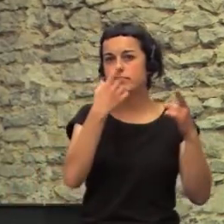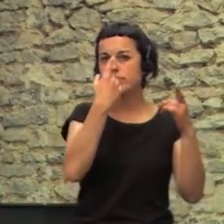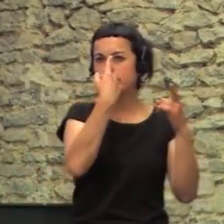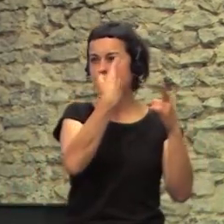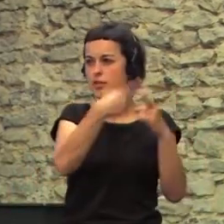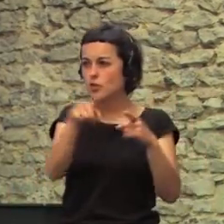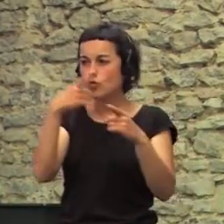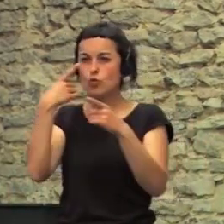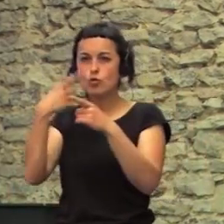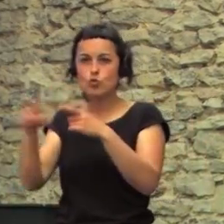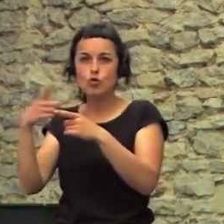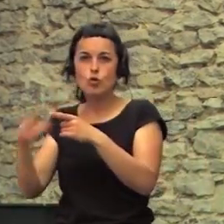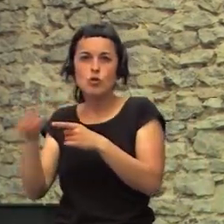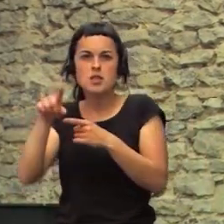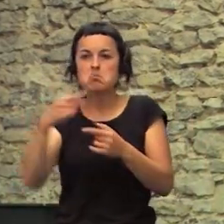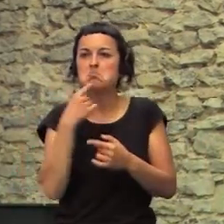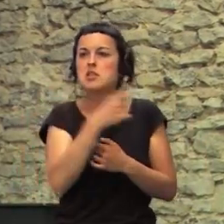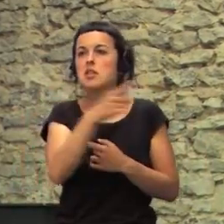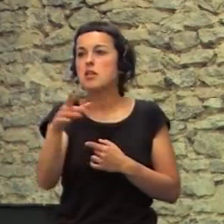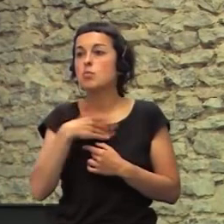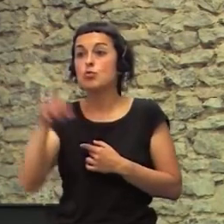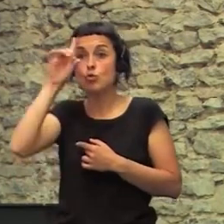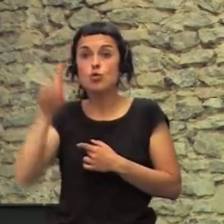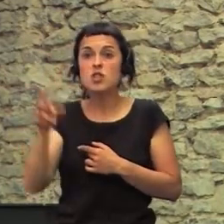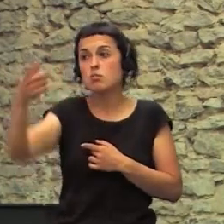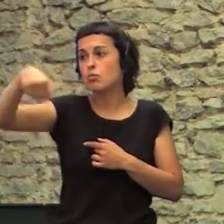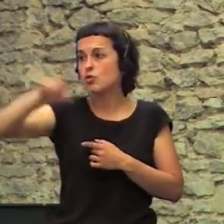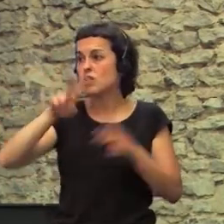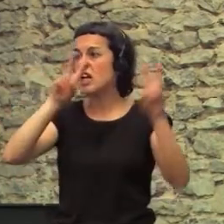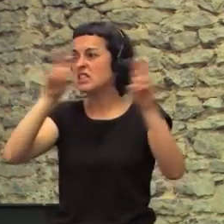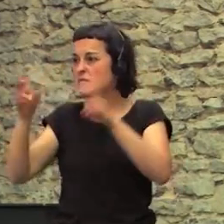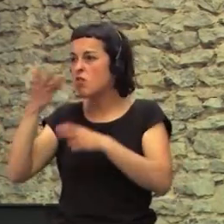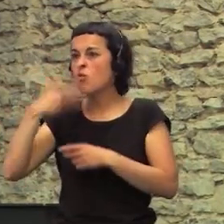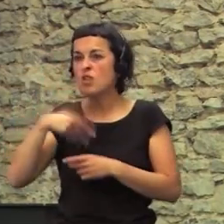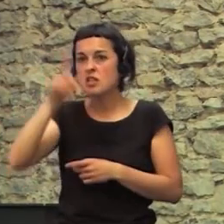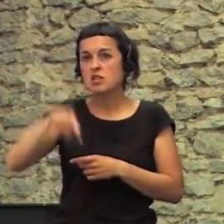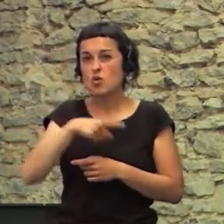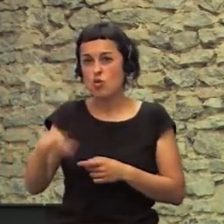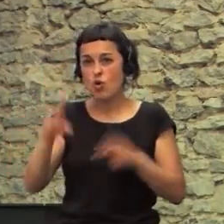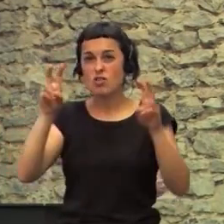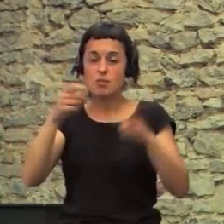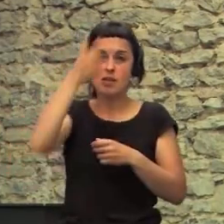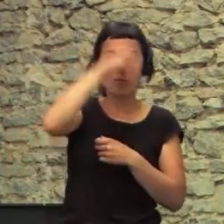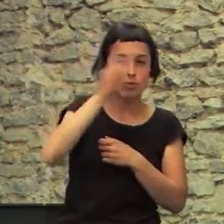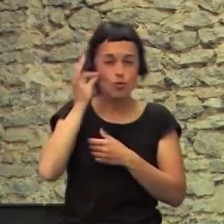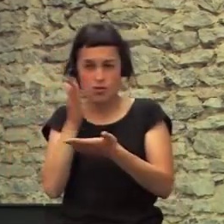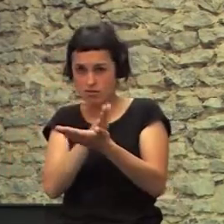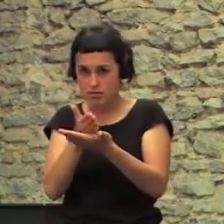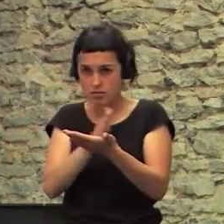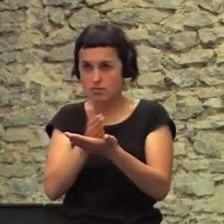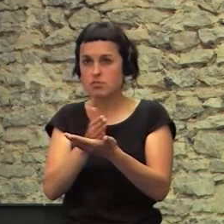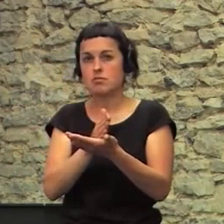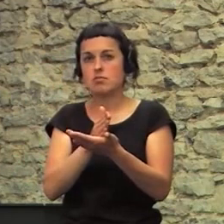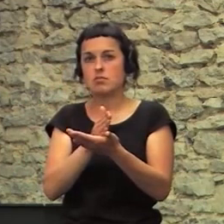se podrían decir, no sé, las personas que estáis aquí, lo que conocéis el tema o la realidad, ¿no?, de la intersexualidad, conociéndola por el